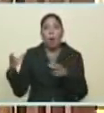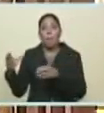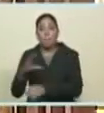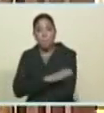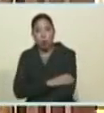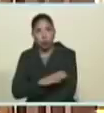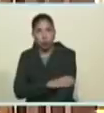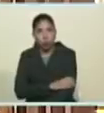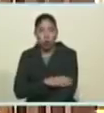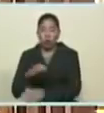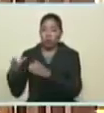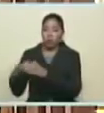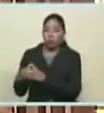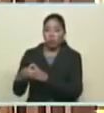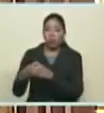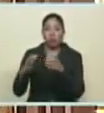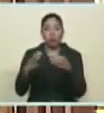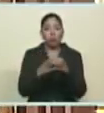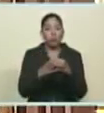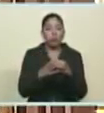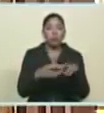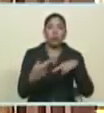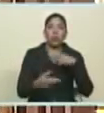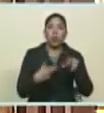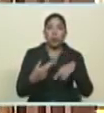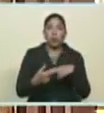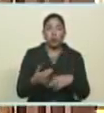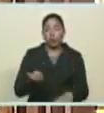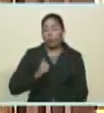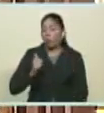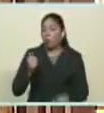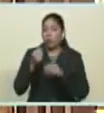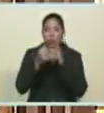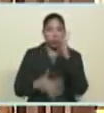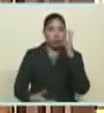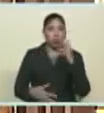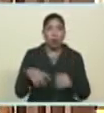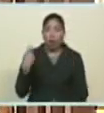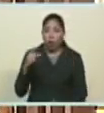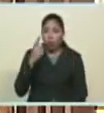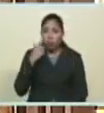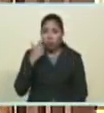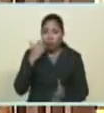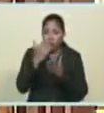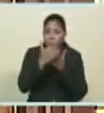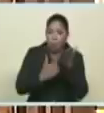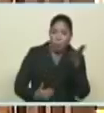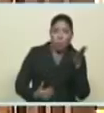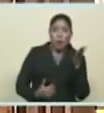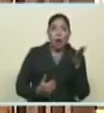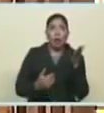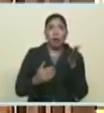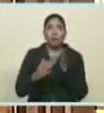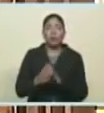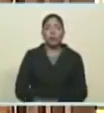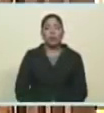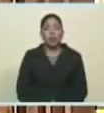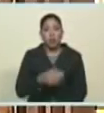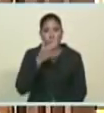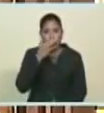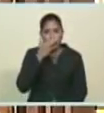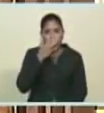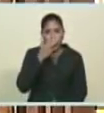oposición, de la revolución, etcétera, etcétera. Ahí están, verificando cada